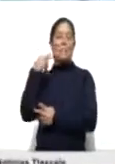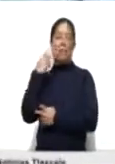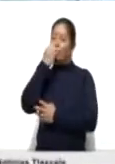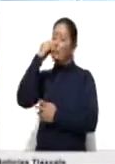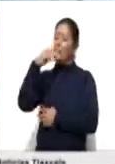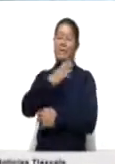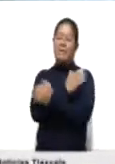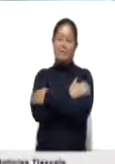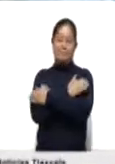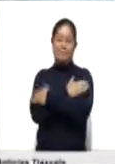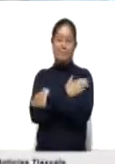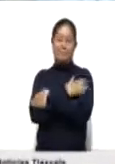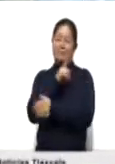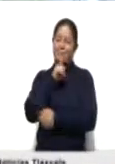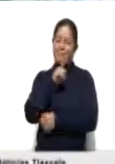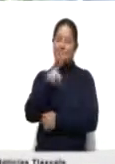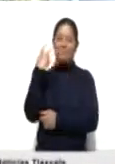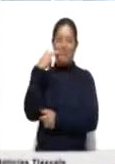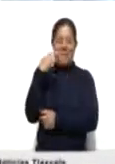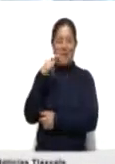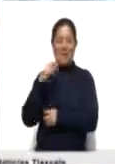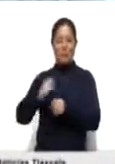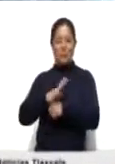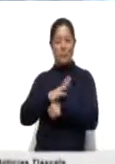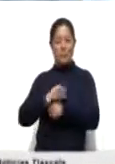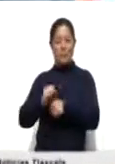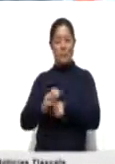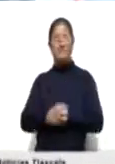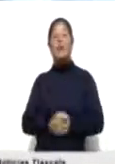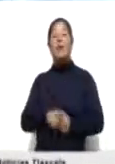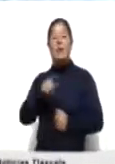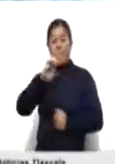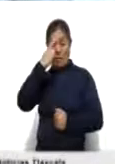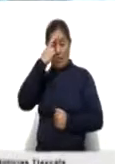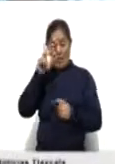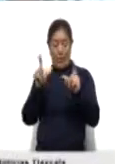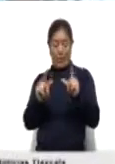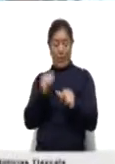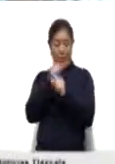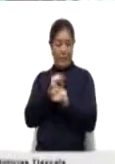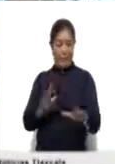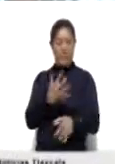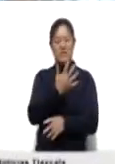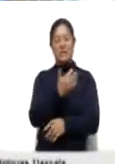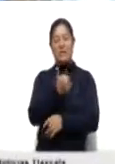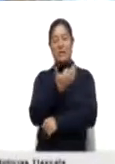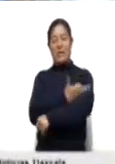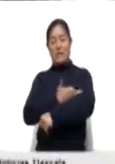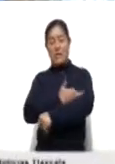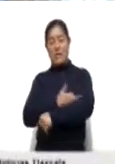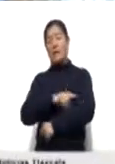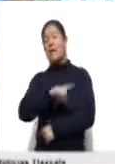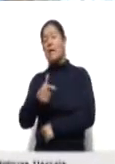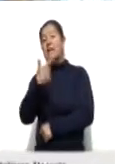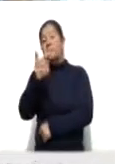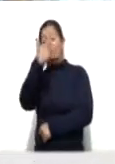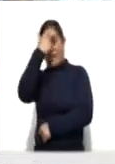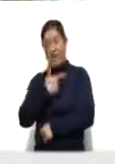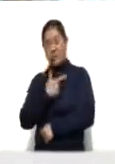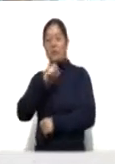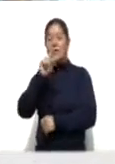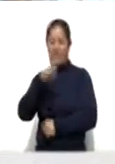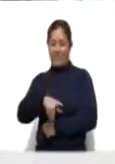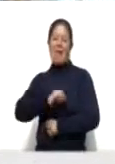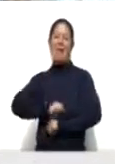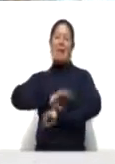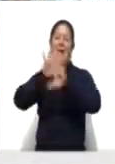y un abrazo enorme hasta el puerto de Veracruz. No olviden, por favor, nuestros cortes informativos de 5, 6 de la tarde, el de las 7 de la noche